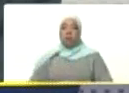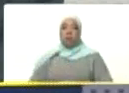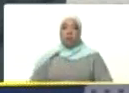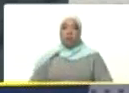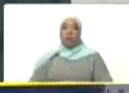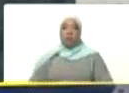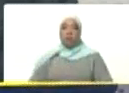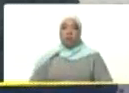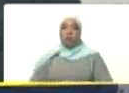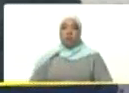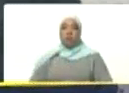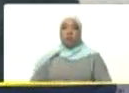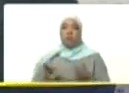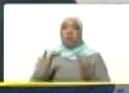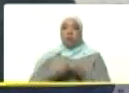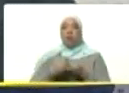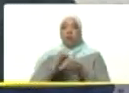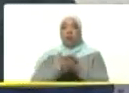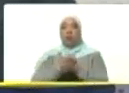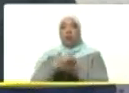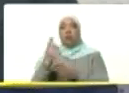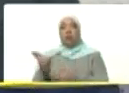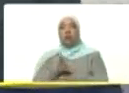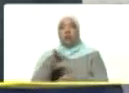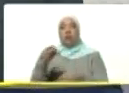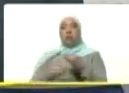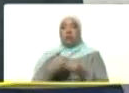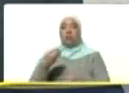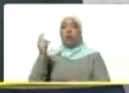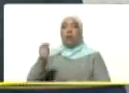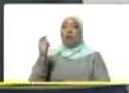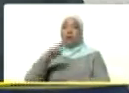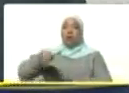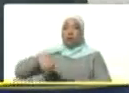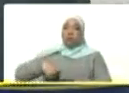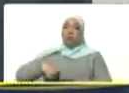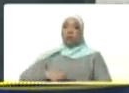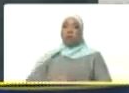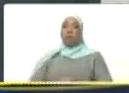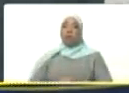y haremos que nuestras manos sean inútiles para la tarea esencial que tenemos ante nosotros.